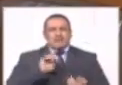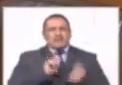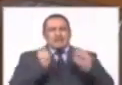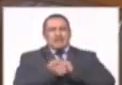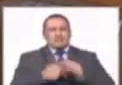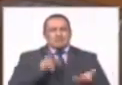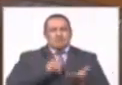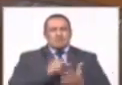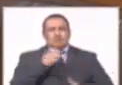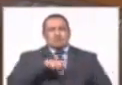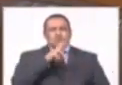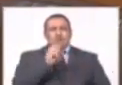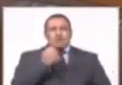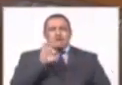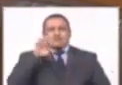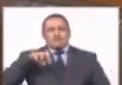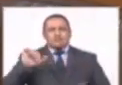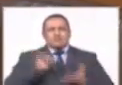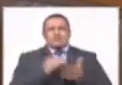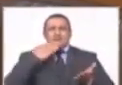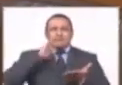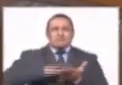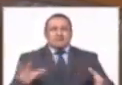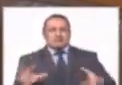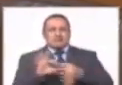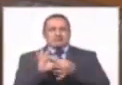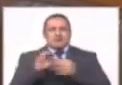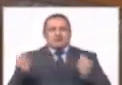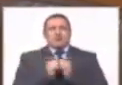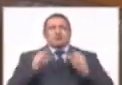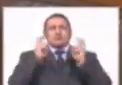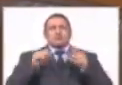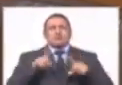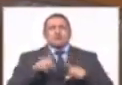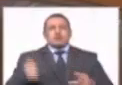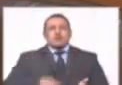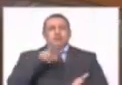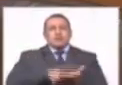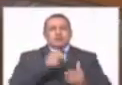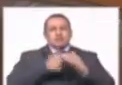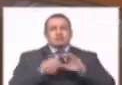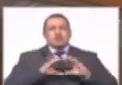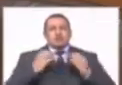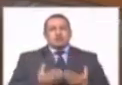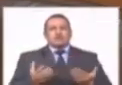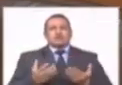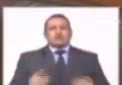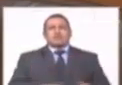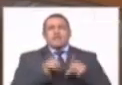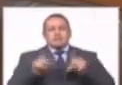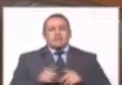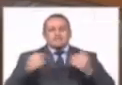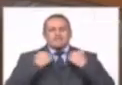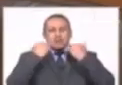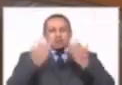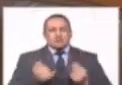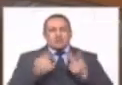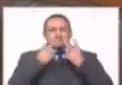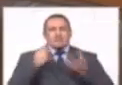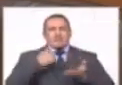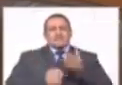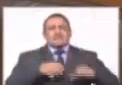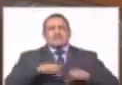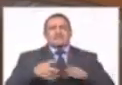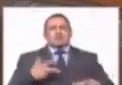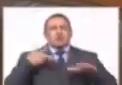pensiones pro AFP que plantea el fujimorismo, que la tienen que amarrar al retiro para ver si la logran aprobar el Congreso, señor presidente. Es una vergüenza que lo que se esté